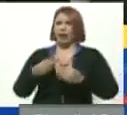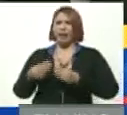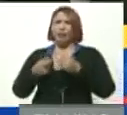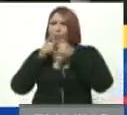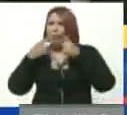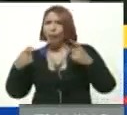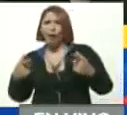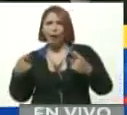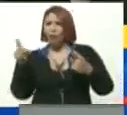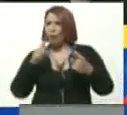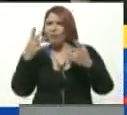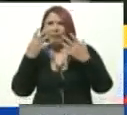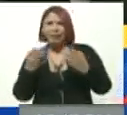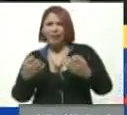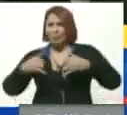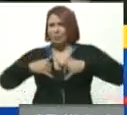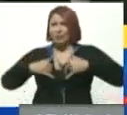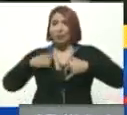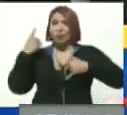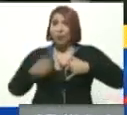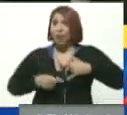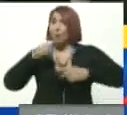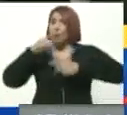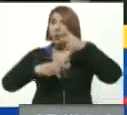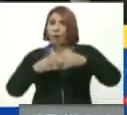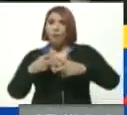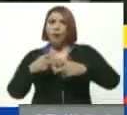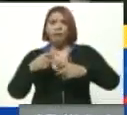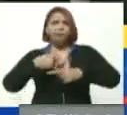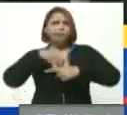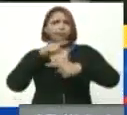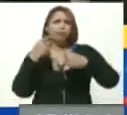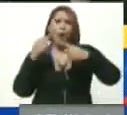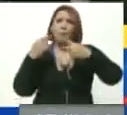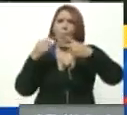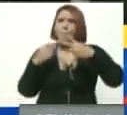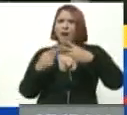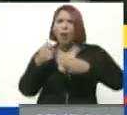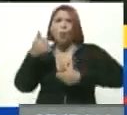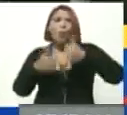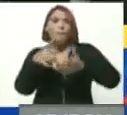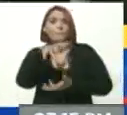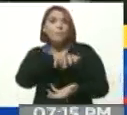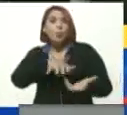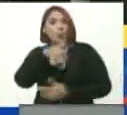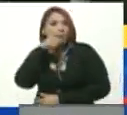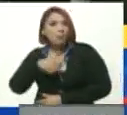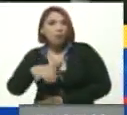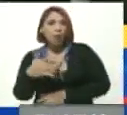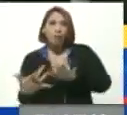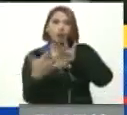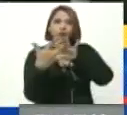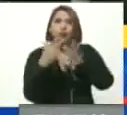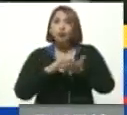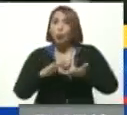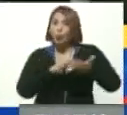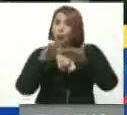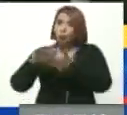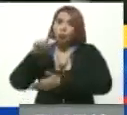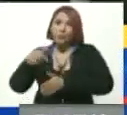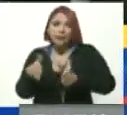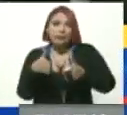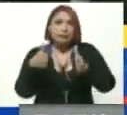que no entienden ni ellos. No, tiene que ser un programa donde estén las prioridades, los problemas del pueblo, las soluciones y el